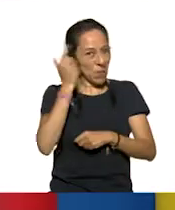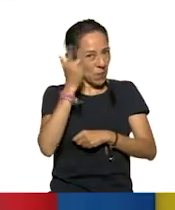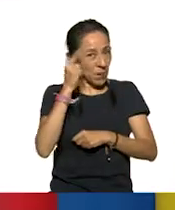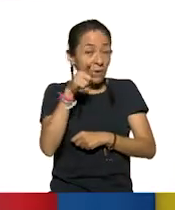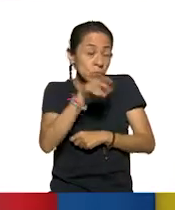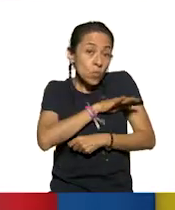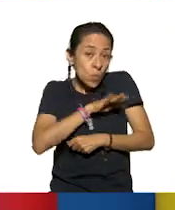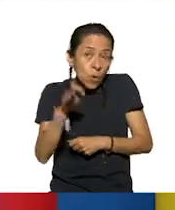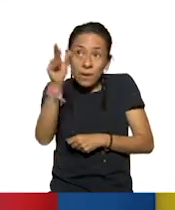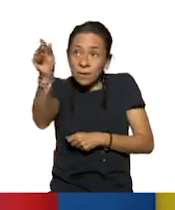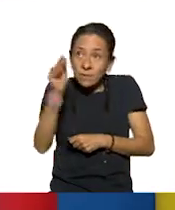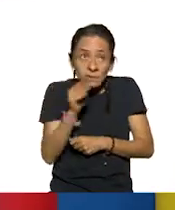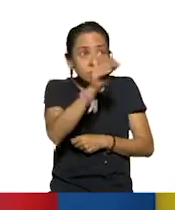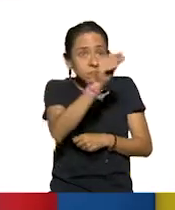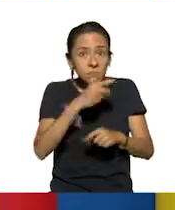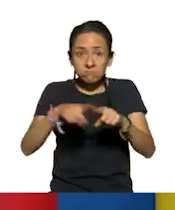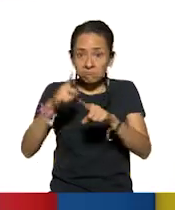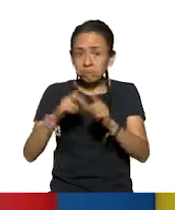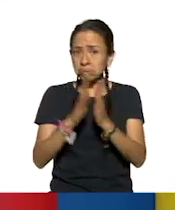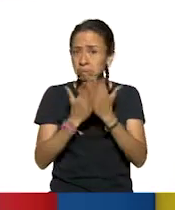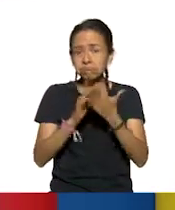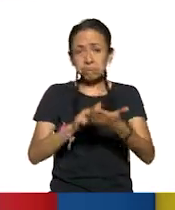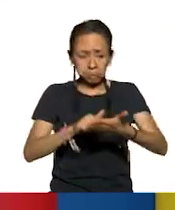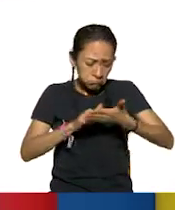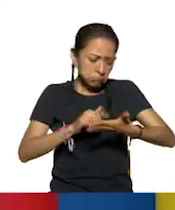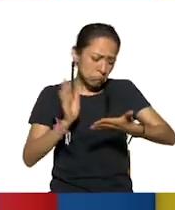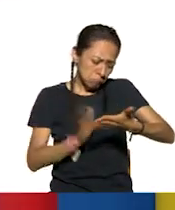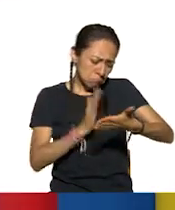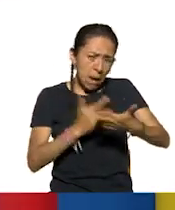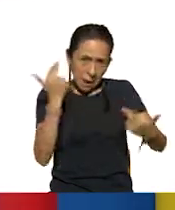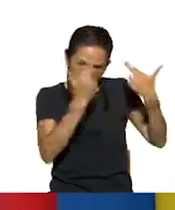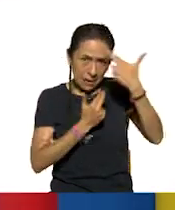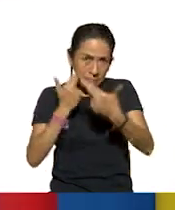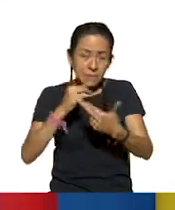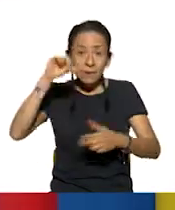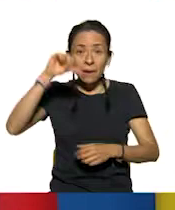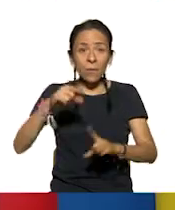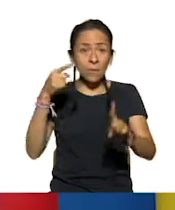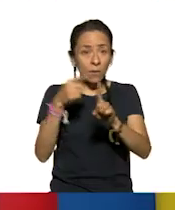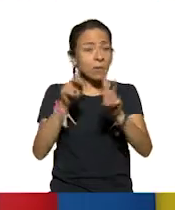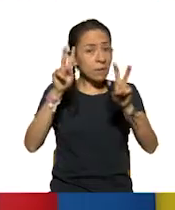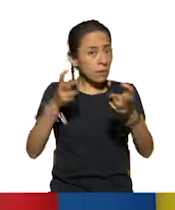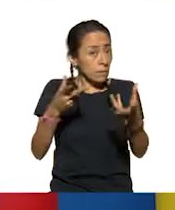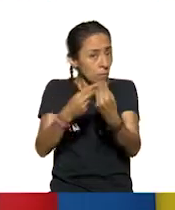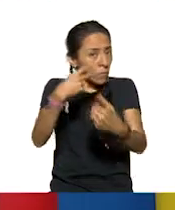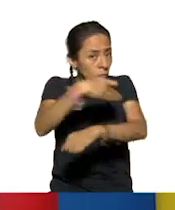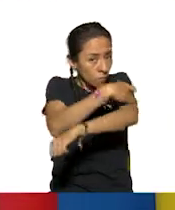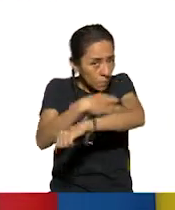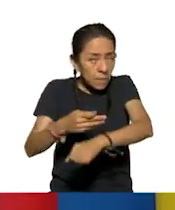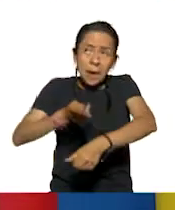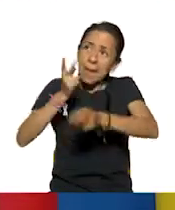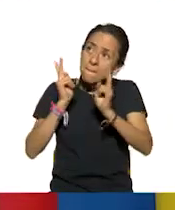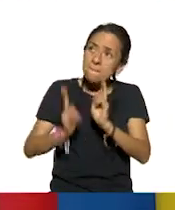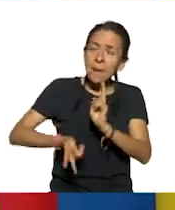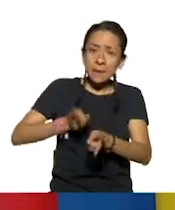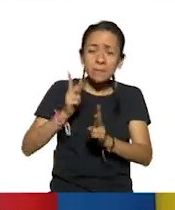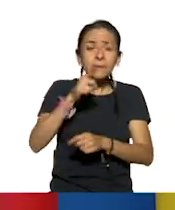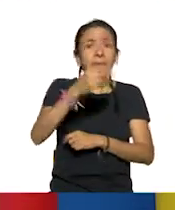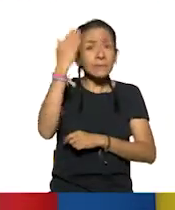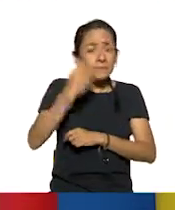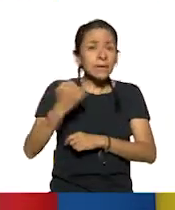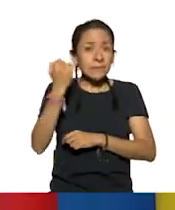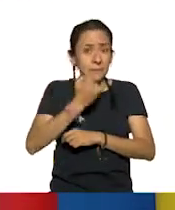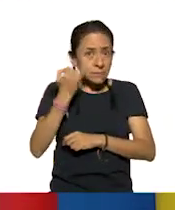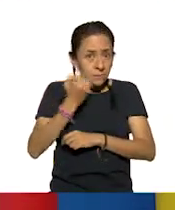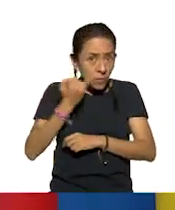consulta otros libros y comenta el tema de hoy con tu familia. Si tienes la fortuna de hablar una lengua indígena, aprovecha este momento para practicarla